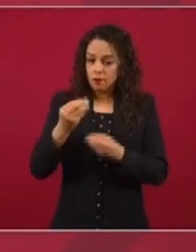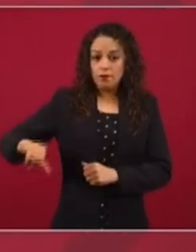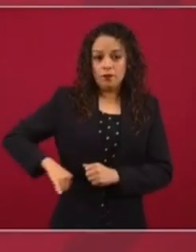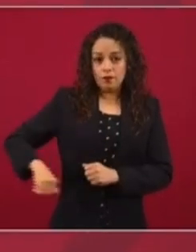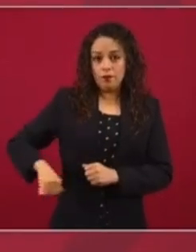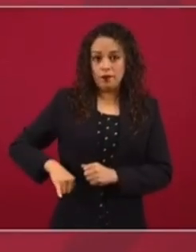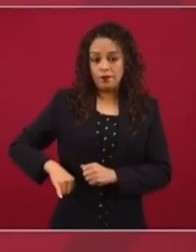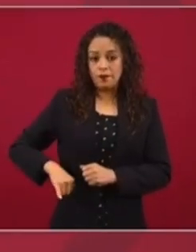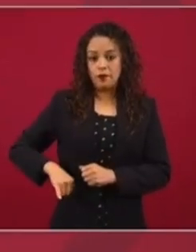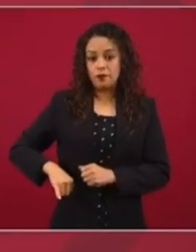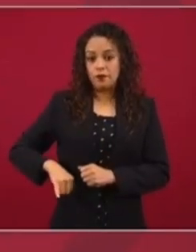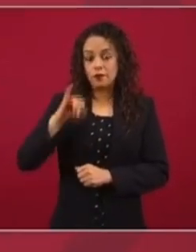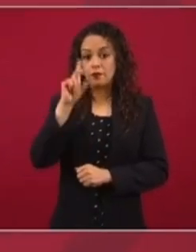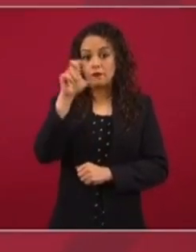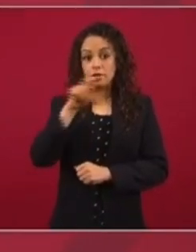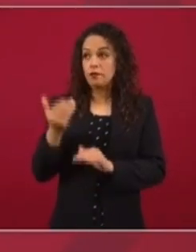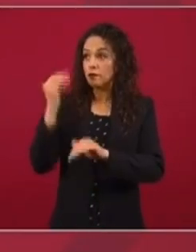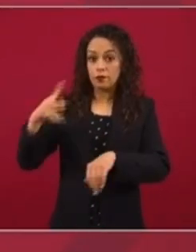el que se repare el daño.